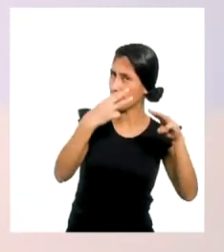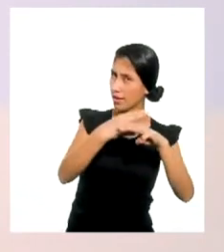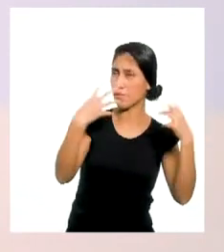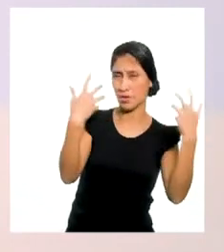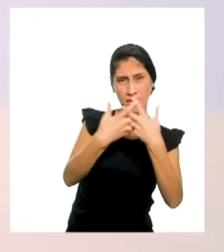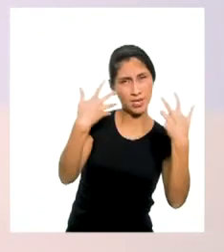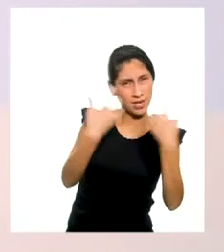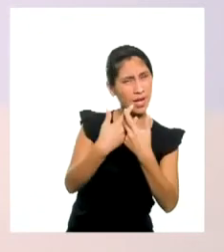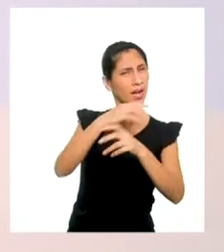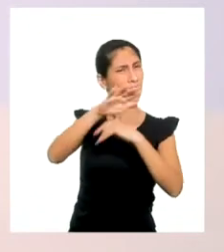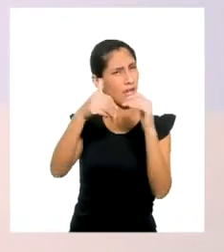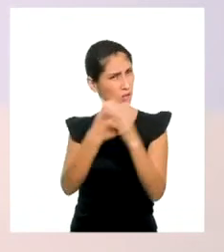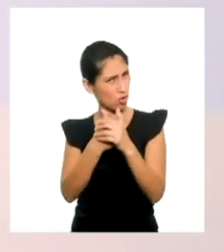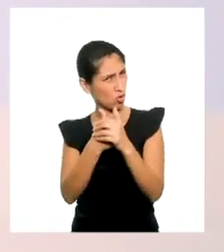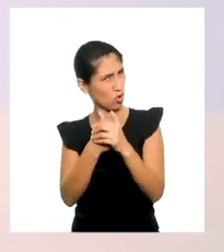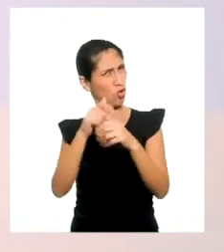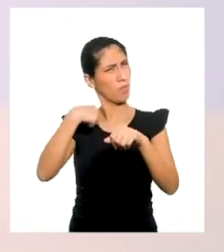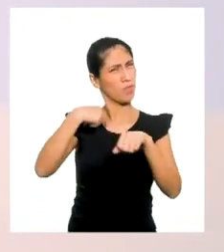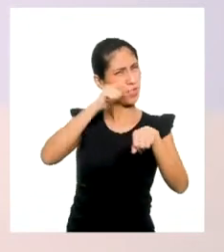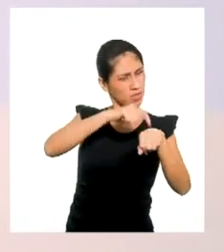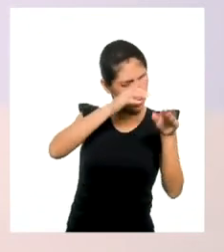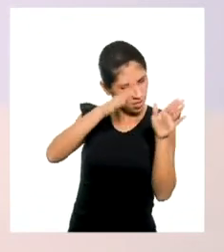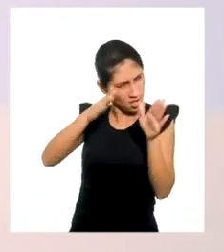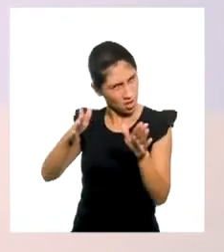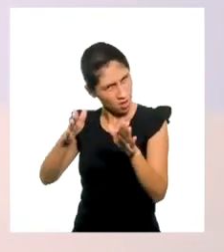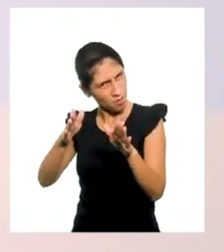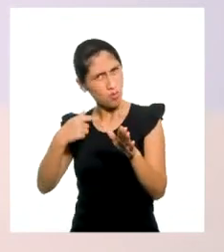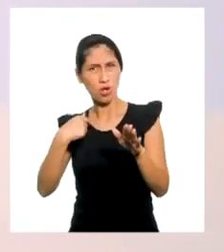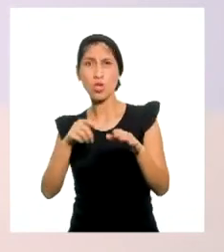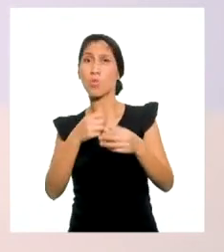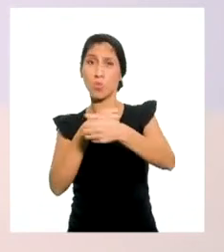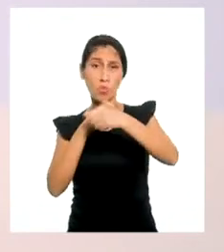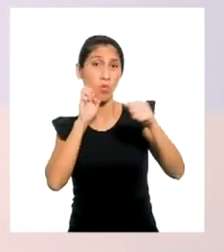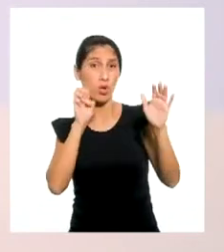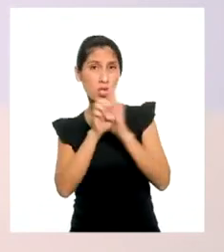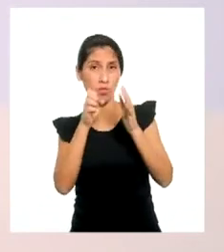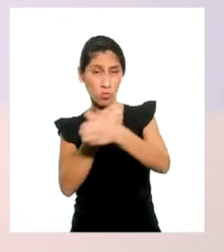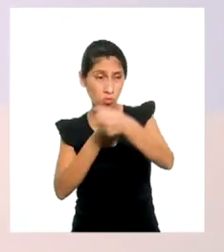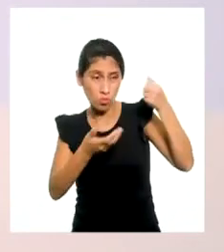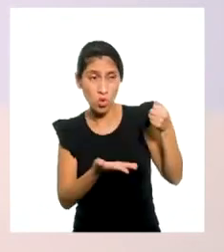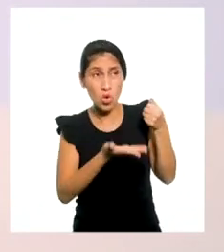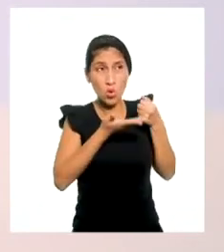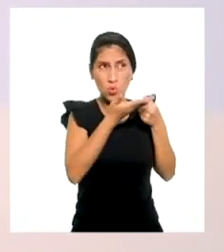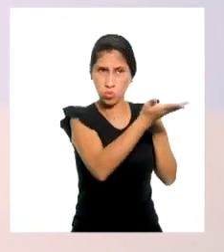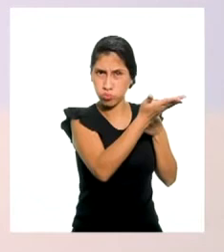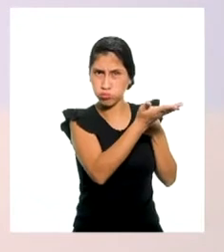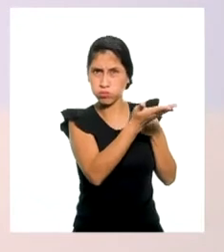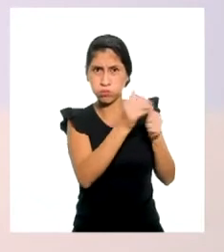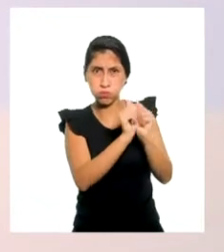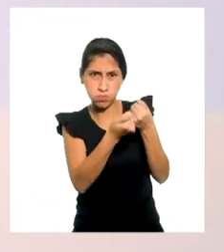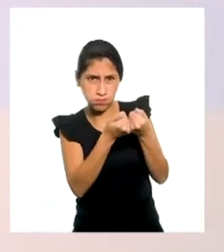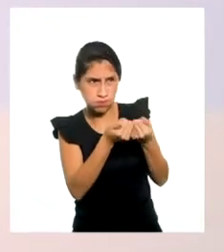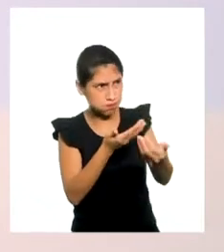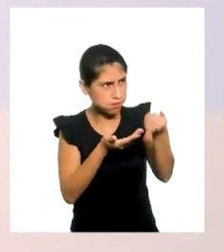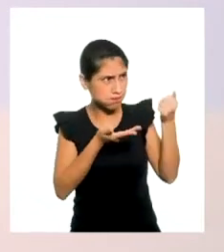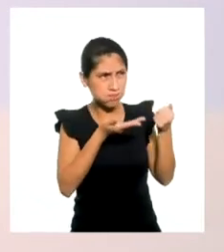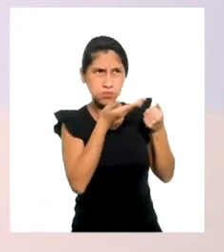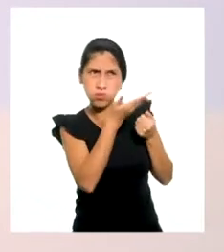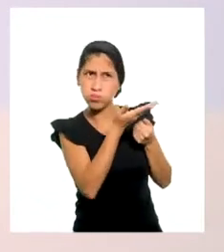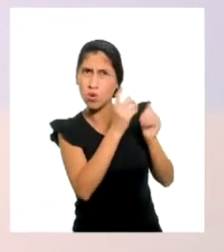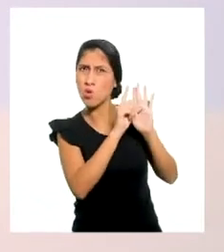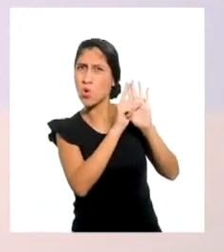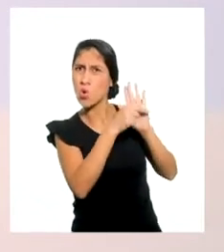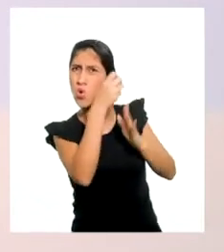para calcular el tiempo que tomará el horno en llegar a la temperatura en la que puedo colocar la